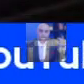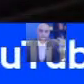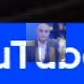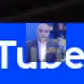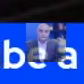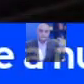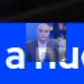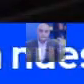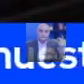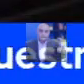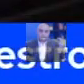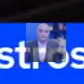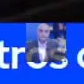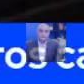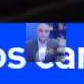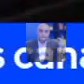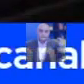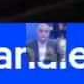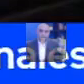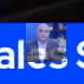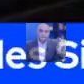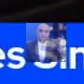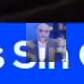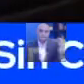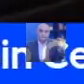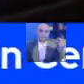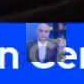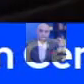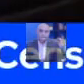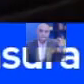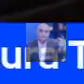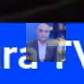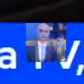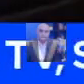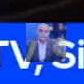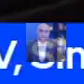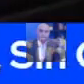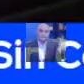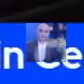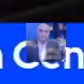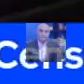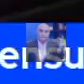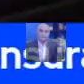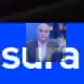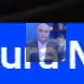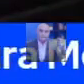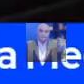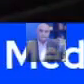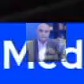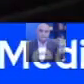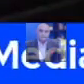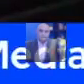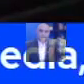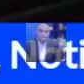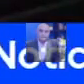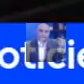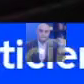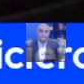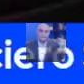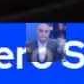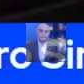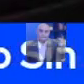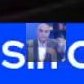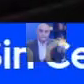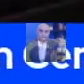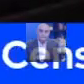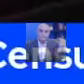un humillante golpe para la Casa Blanca de cara a la política exterior que tiene